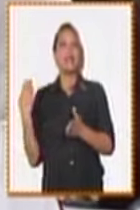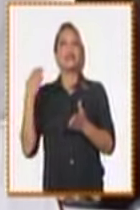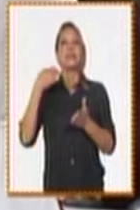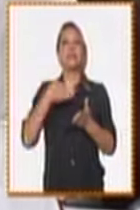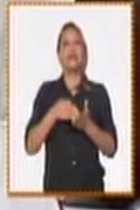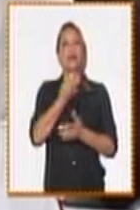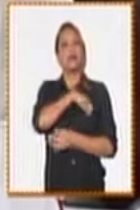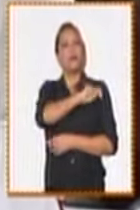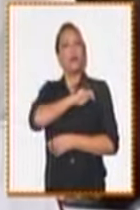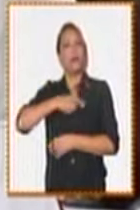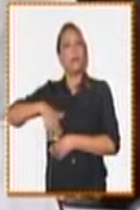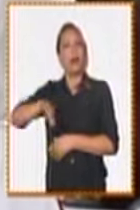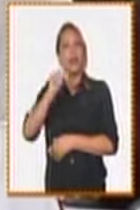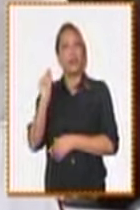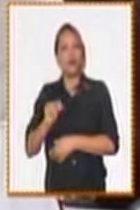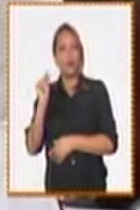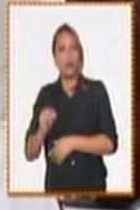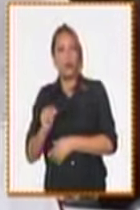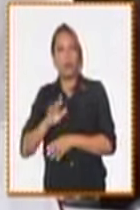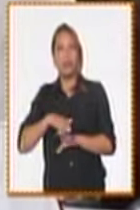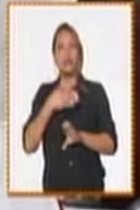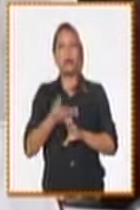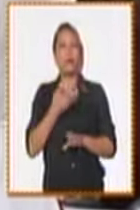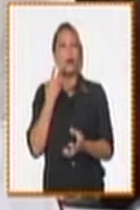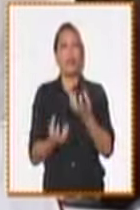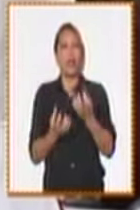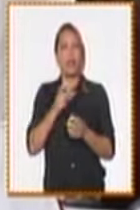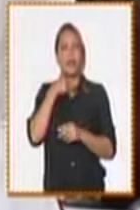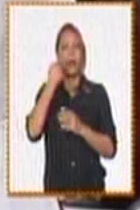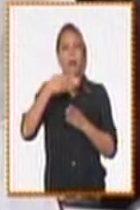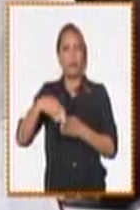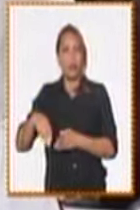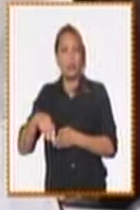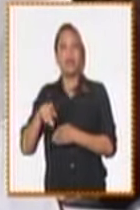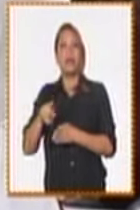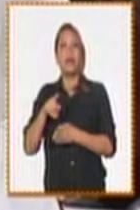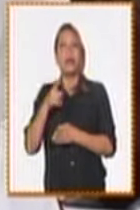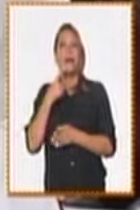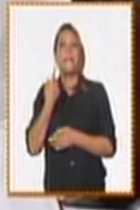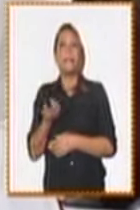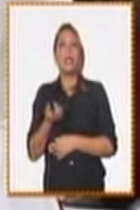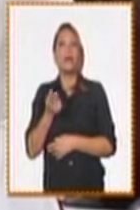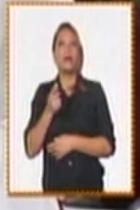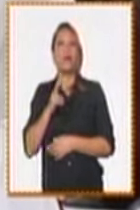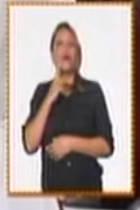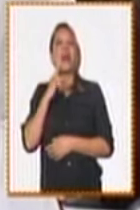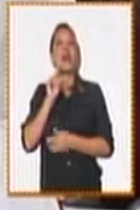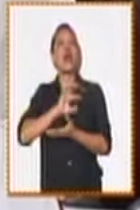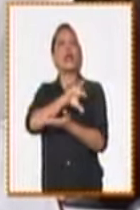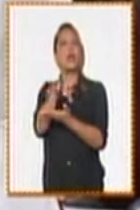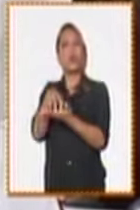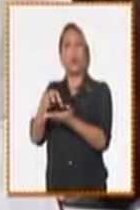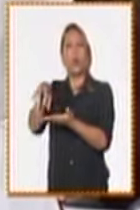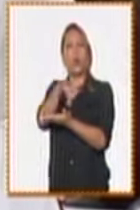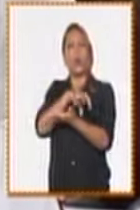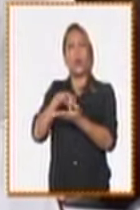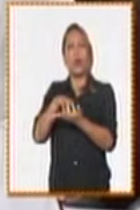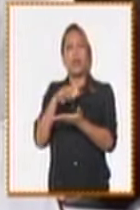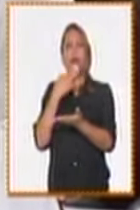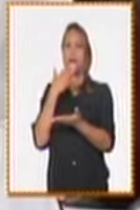después del suplicio, pero Diego Velázquez se percata de algo. Existían excelentes condiciones, un